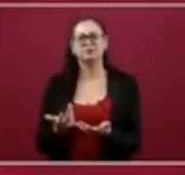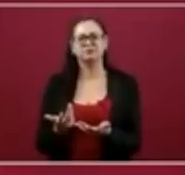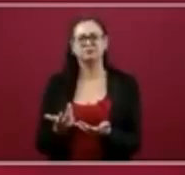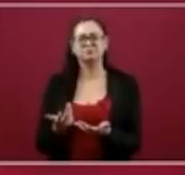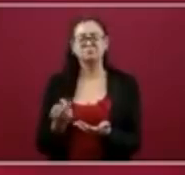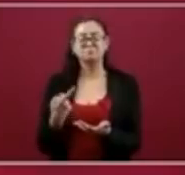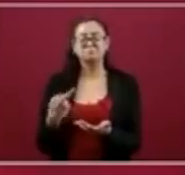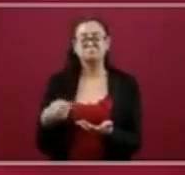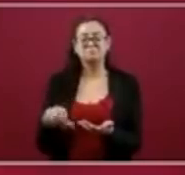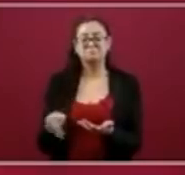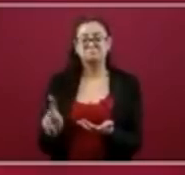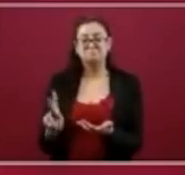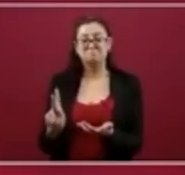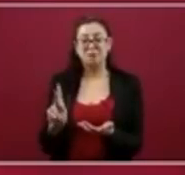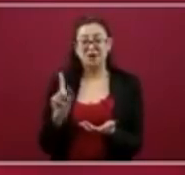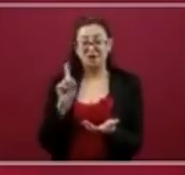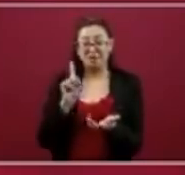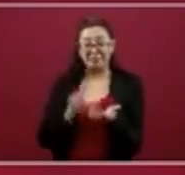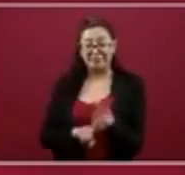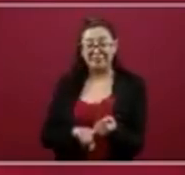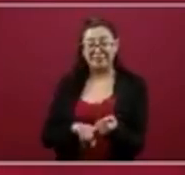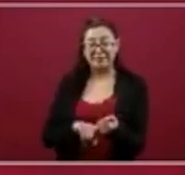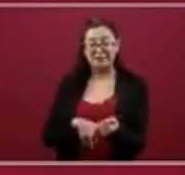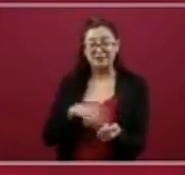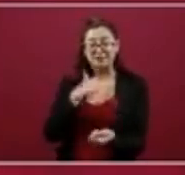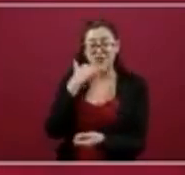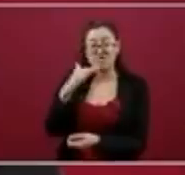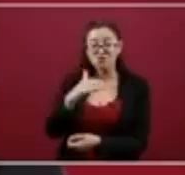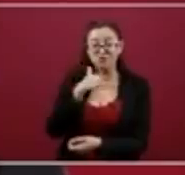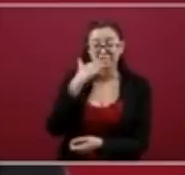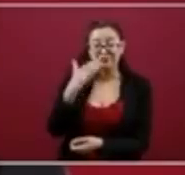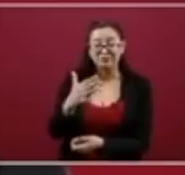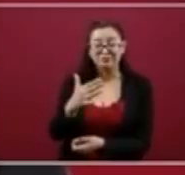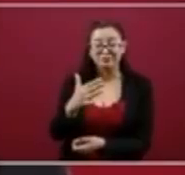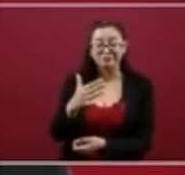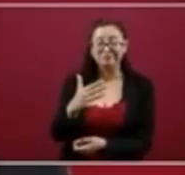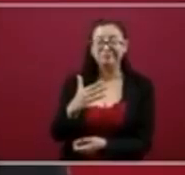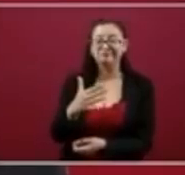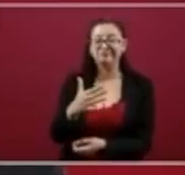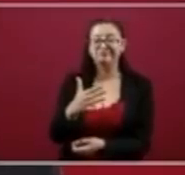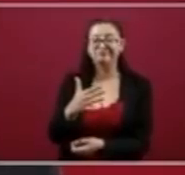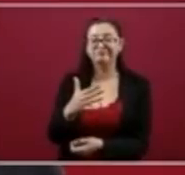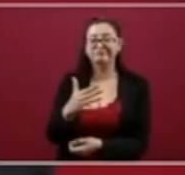y si impera la corrupción en un país,